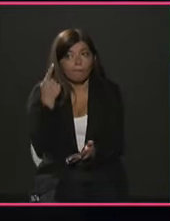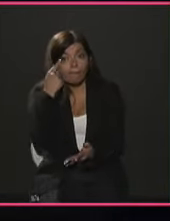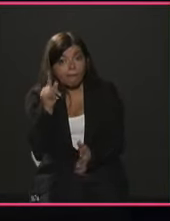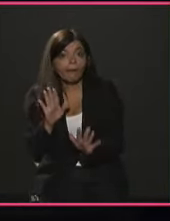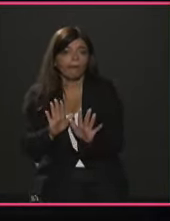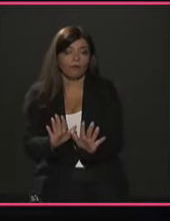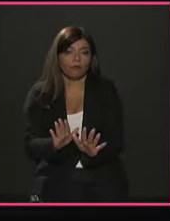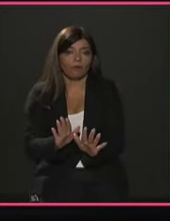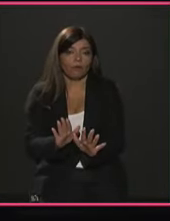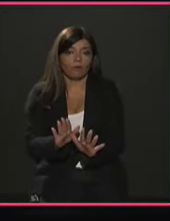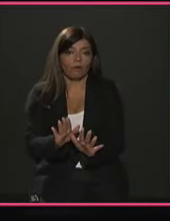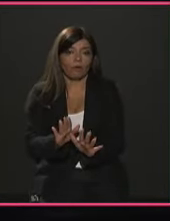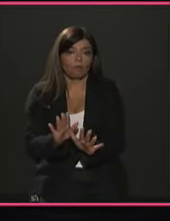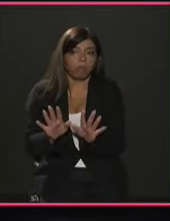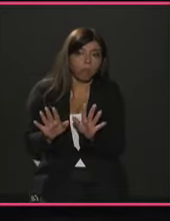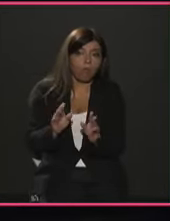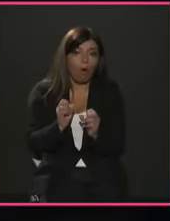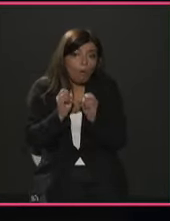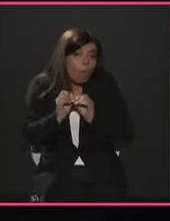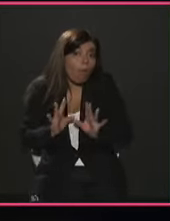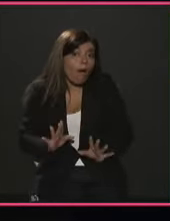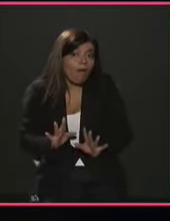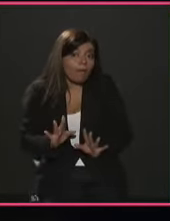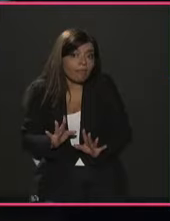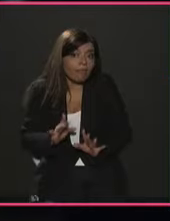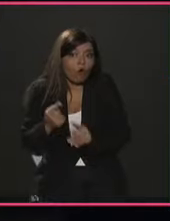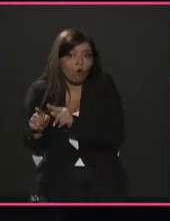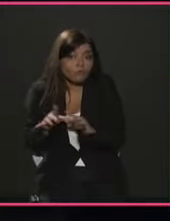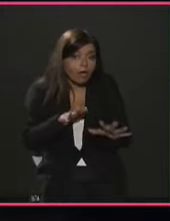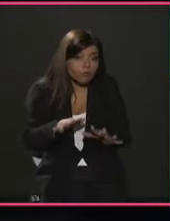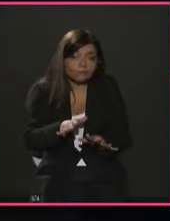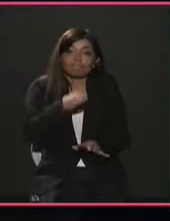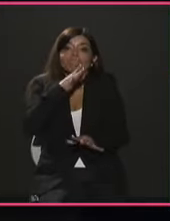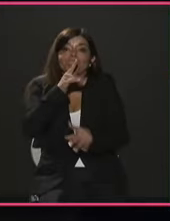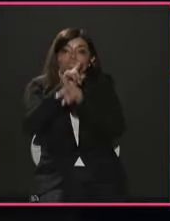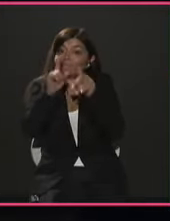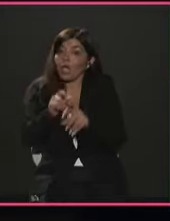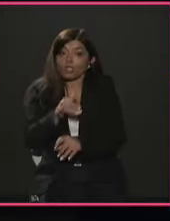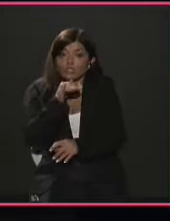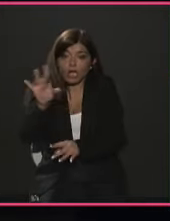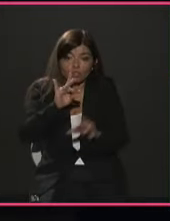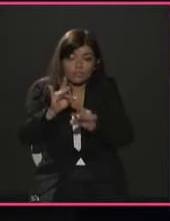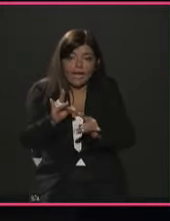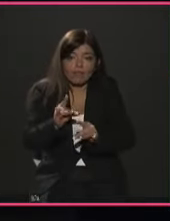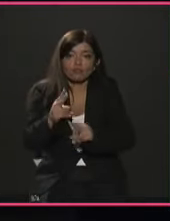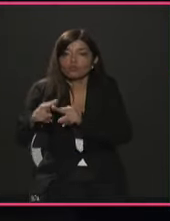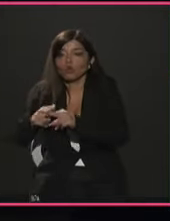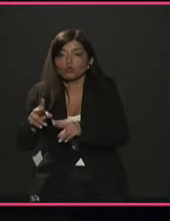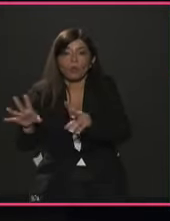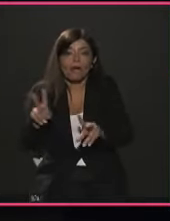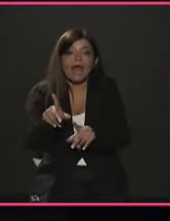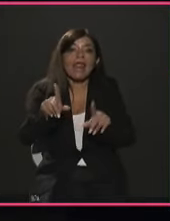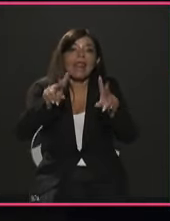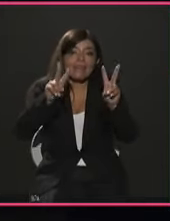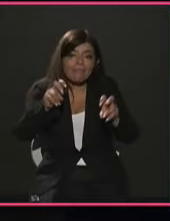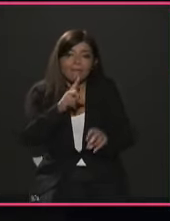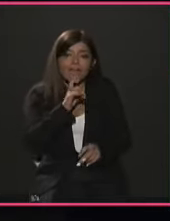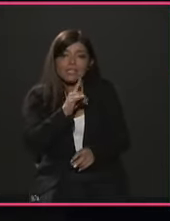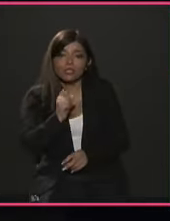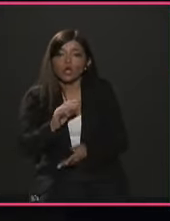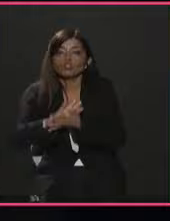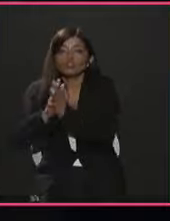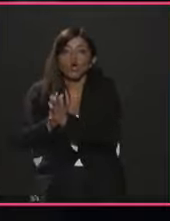práctico una alternativa más práctica Todavía no se ha encontrado esto para todos los minerales